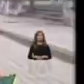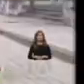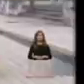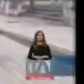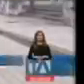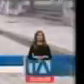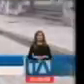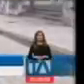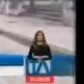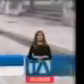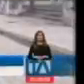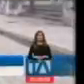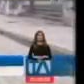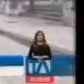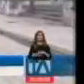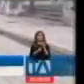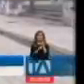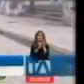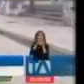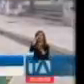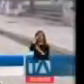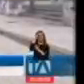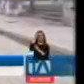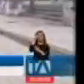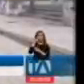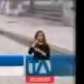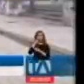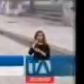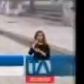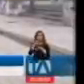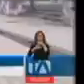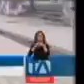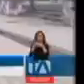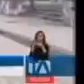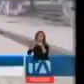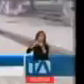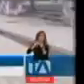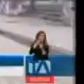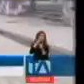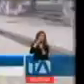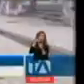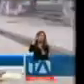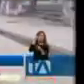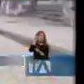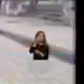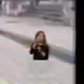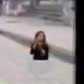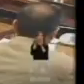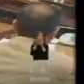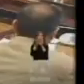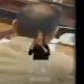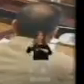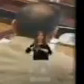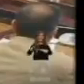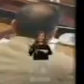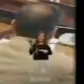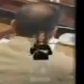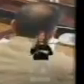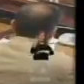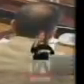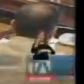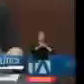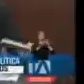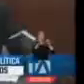La titular de la cartera del Interior aseguró que la citación a la audiencia pública del próximo 1 de abril, en donde fueron citados los